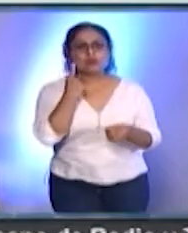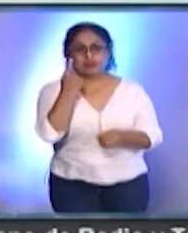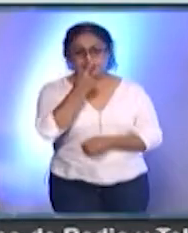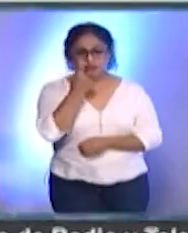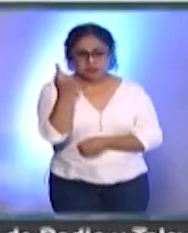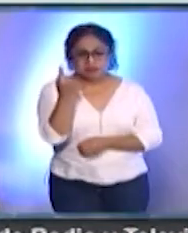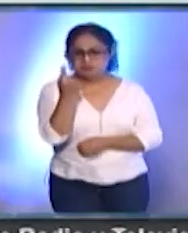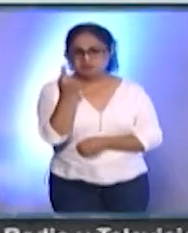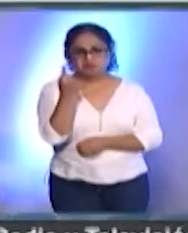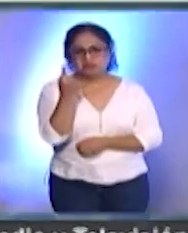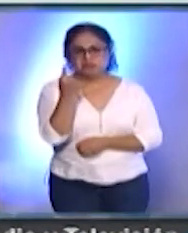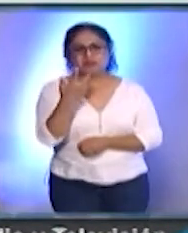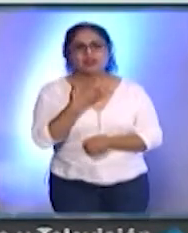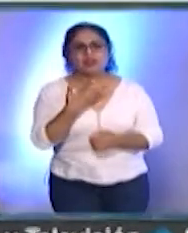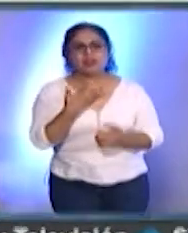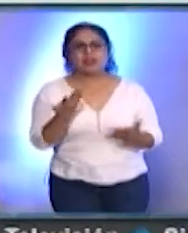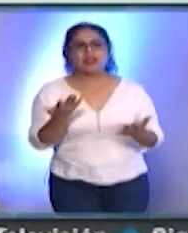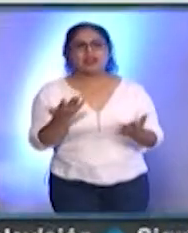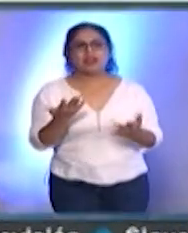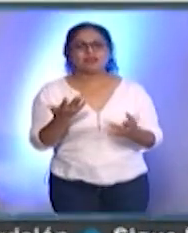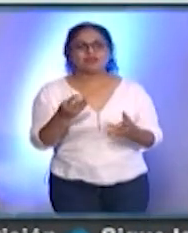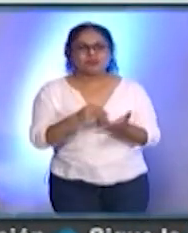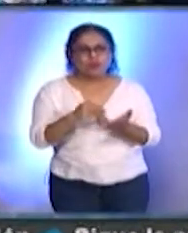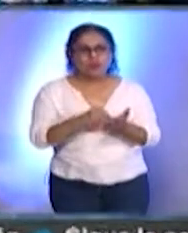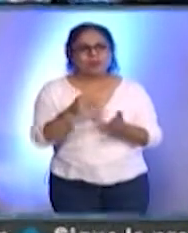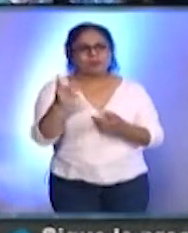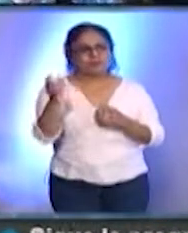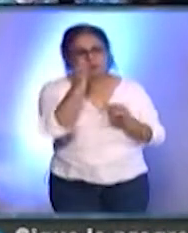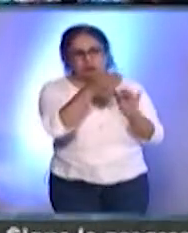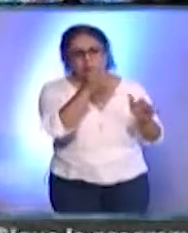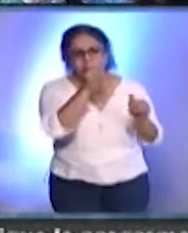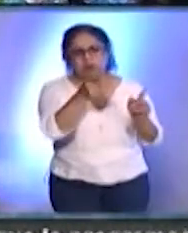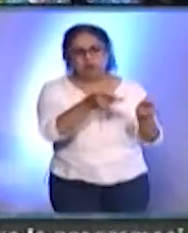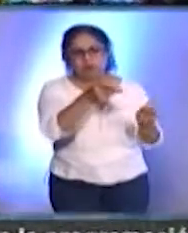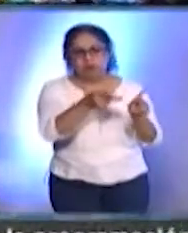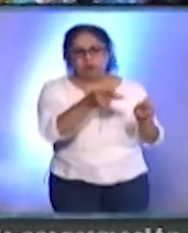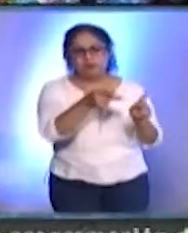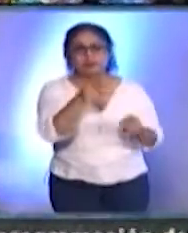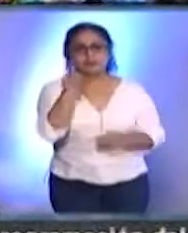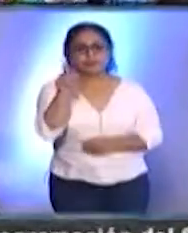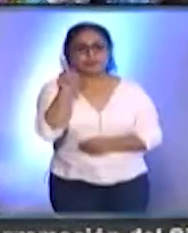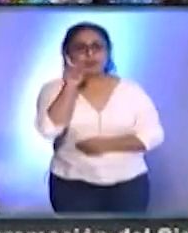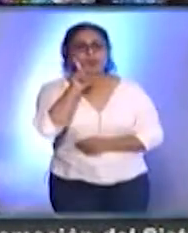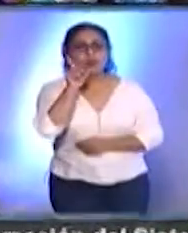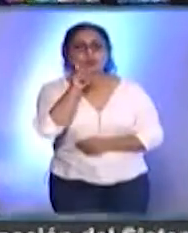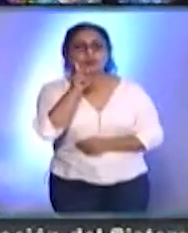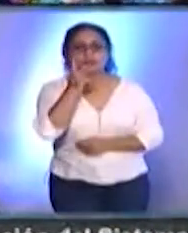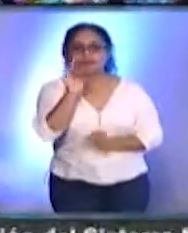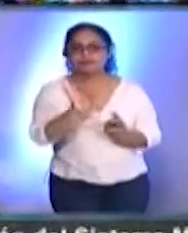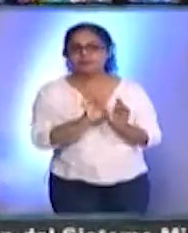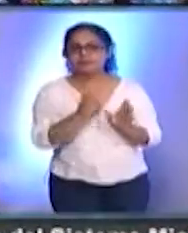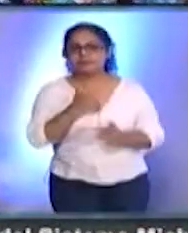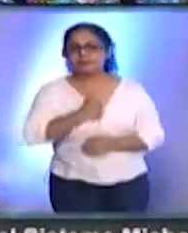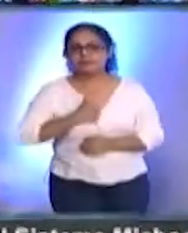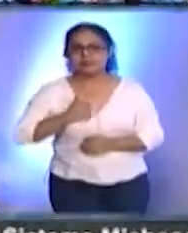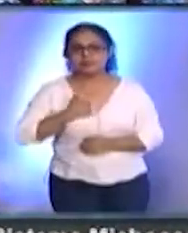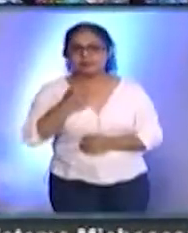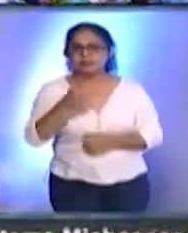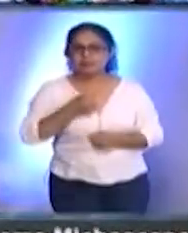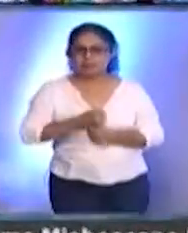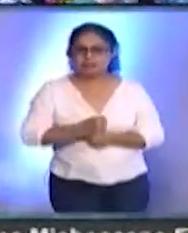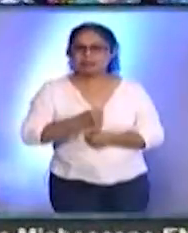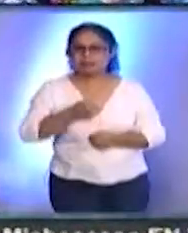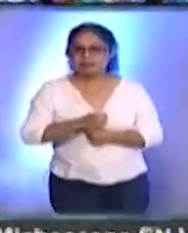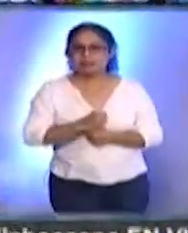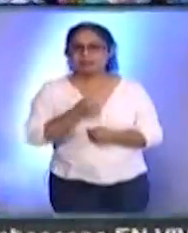una actividad cuestionada, señalada. La legisladora lamentó que pese a una larga lucha que las ha llevado a ser voceras